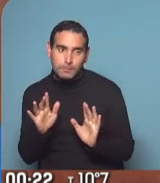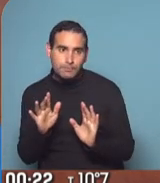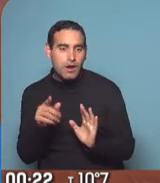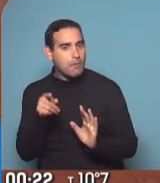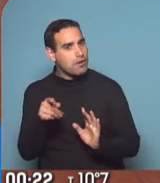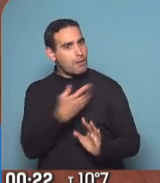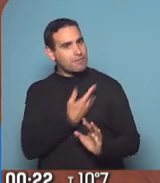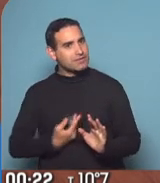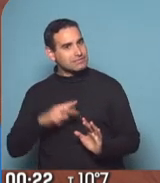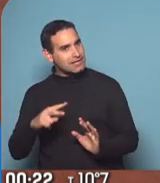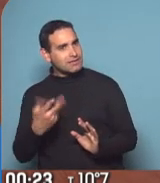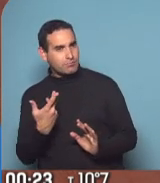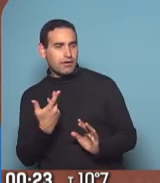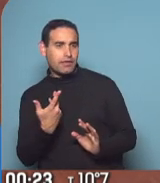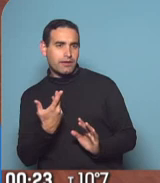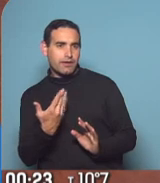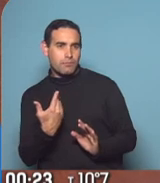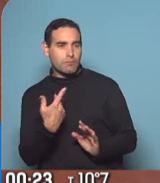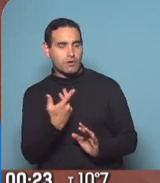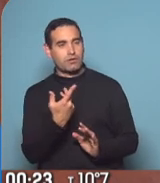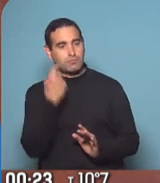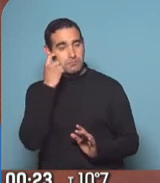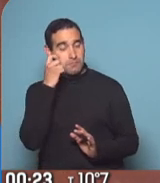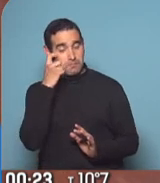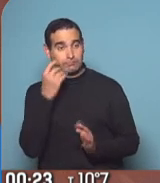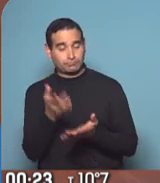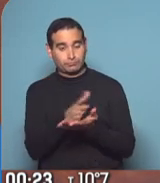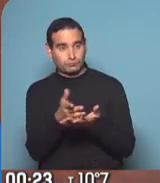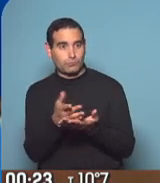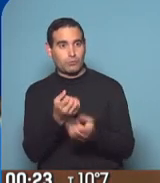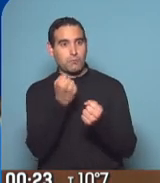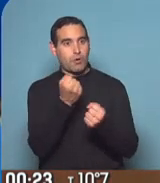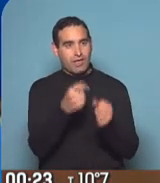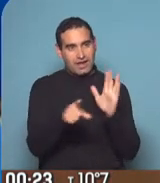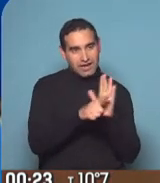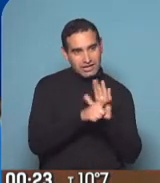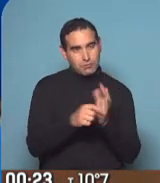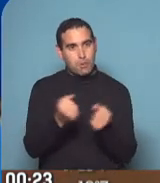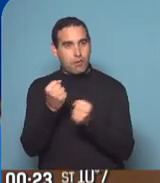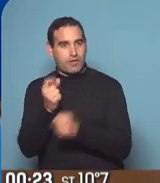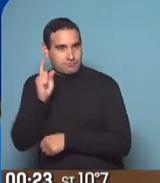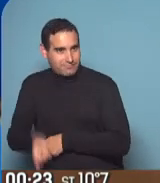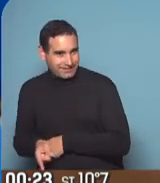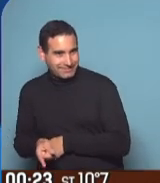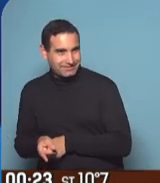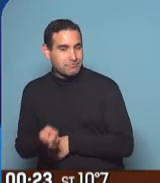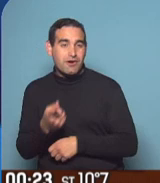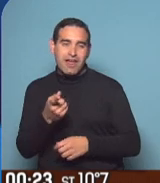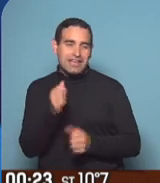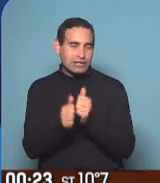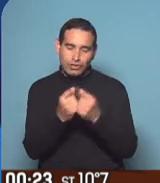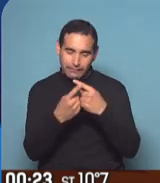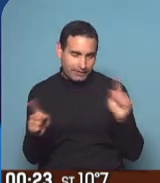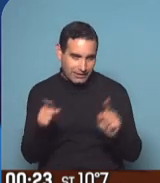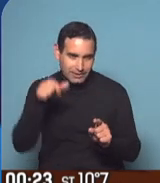puede hacer de nexo perfecto entre el poder legislativo y el poder ejecutivo nuestra historia no marca